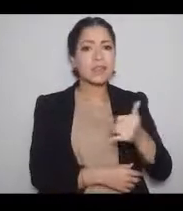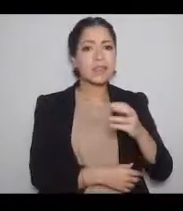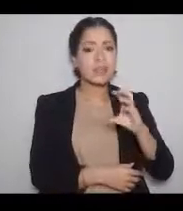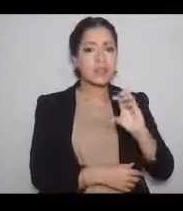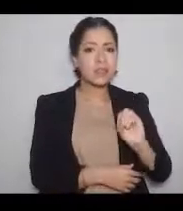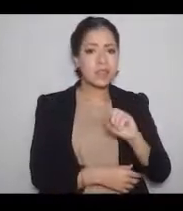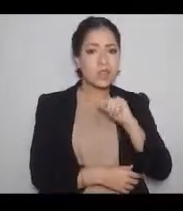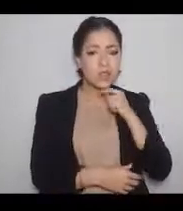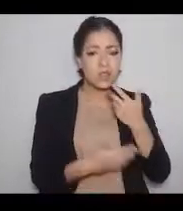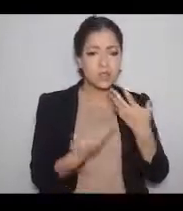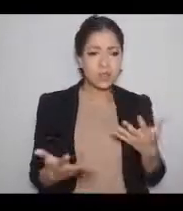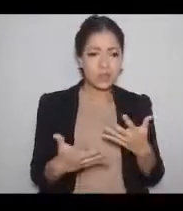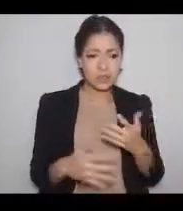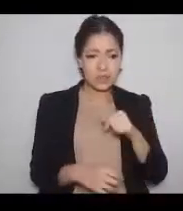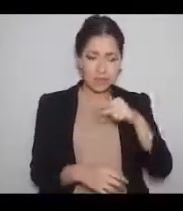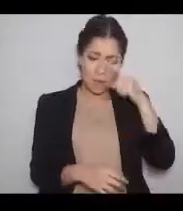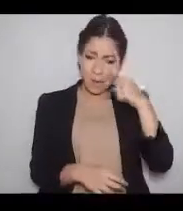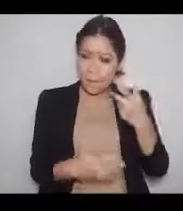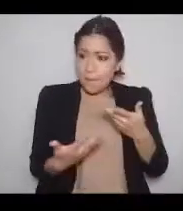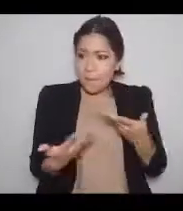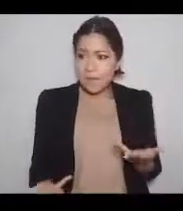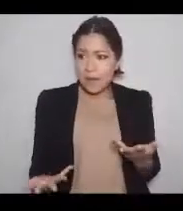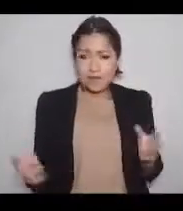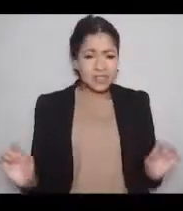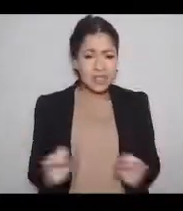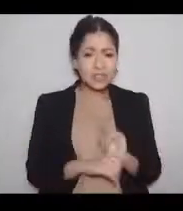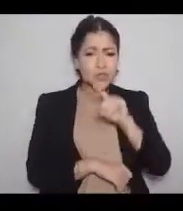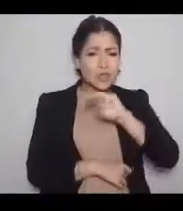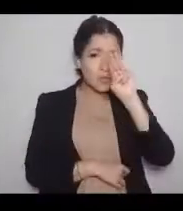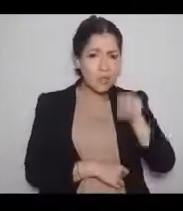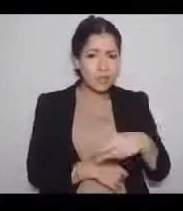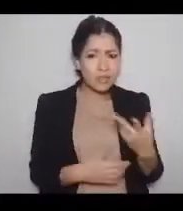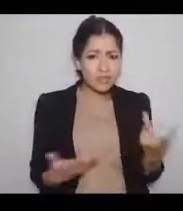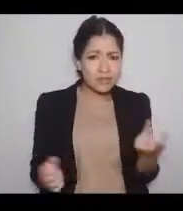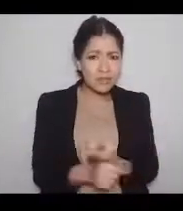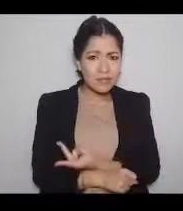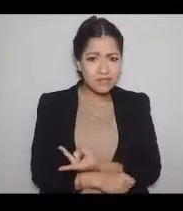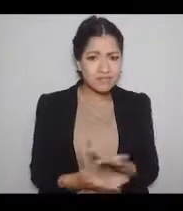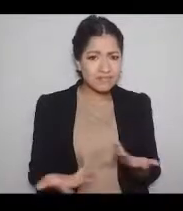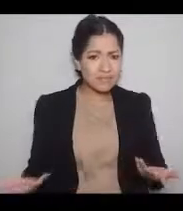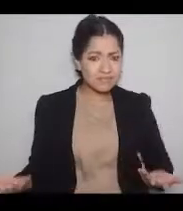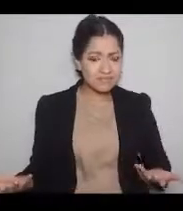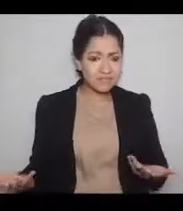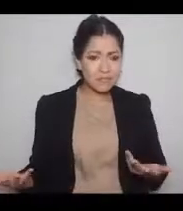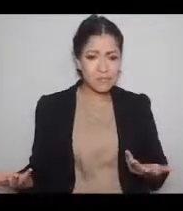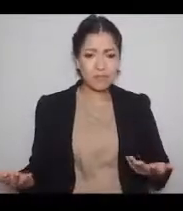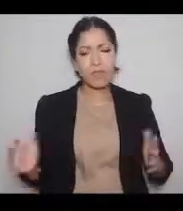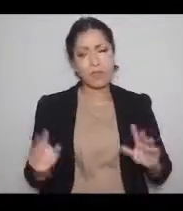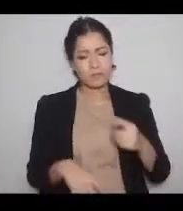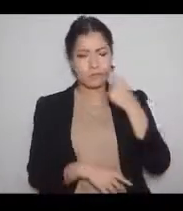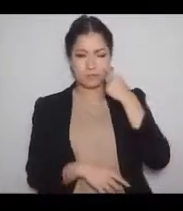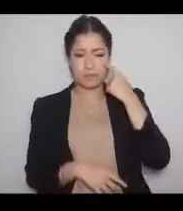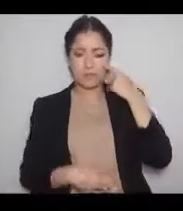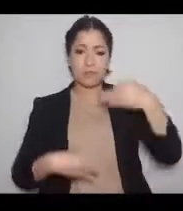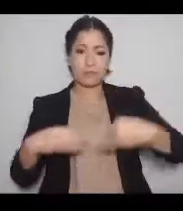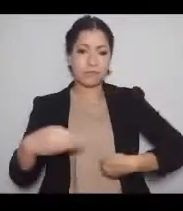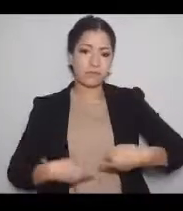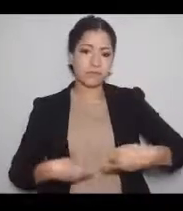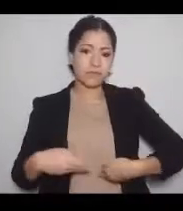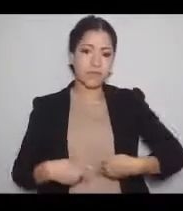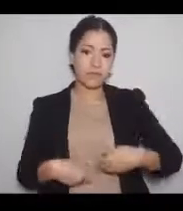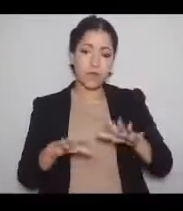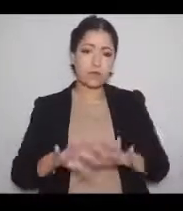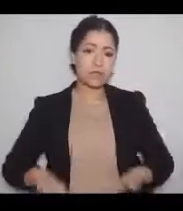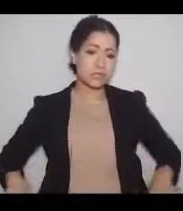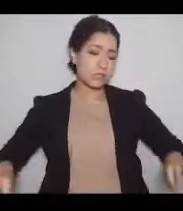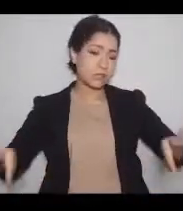qué chingados te sirve la posteridad si estás muerto? En el teatro, la posteridad se llama público y apoya